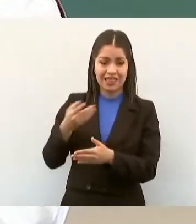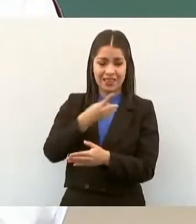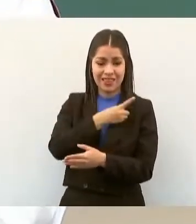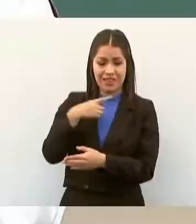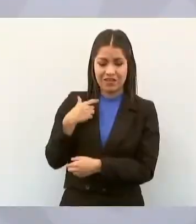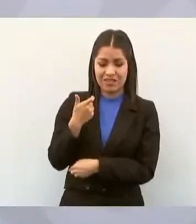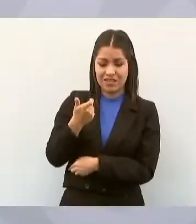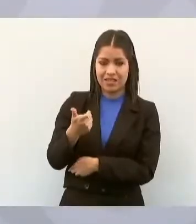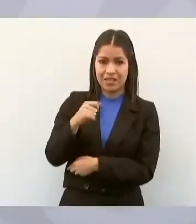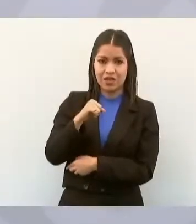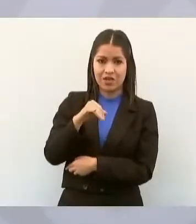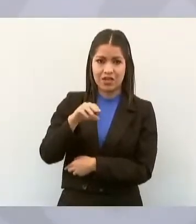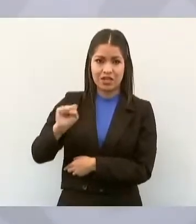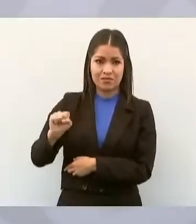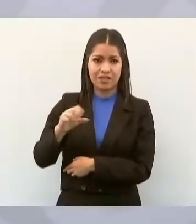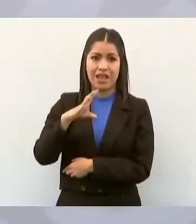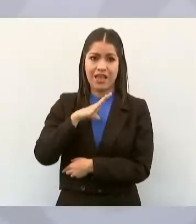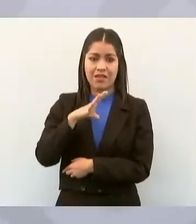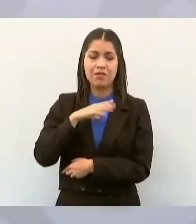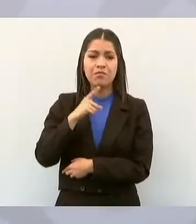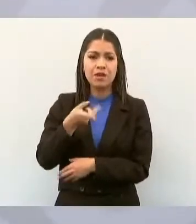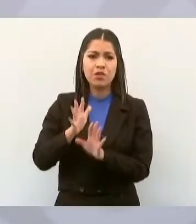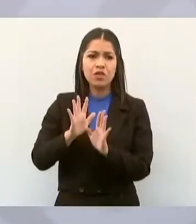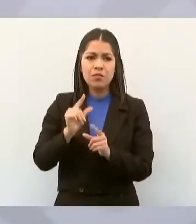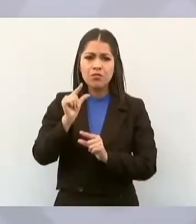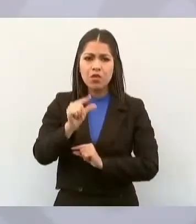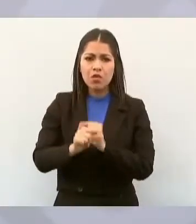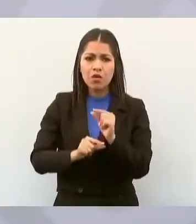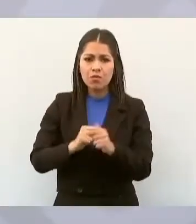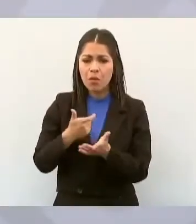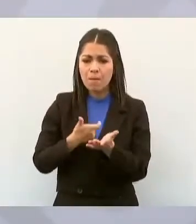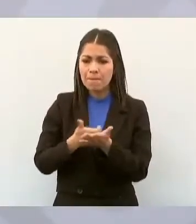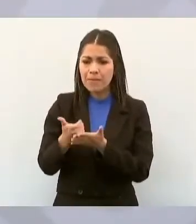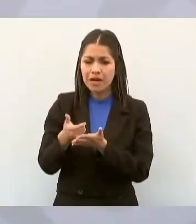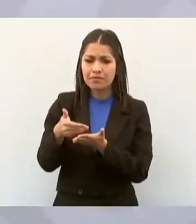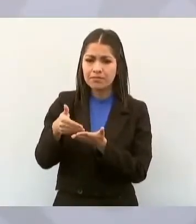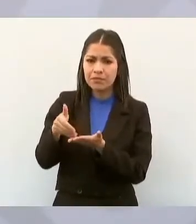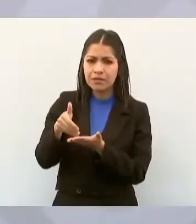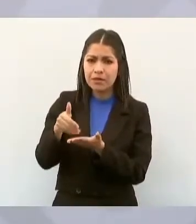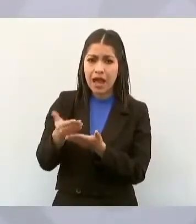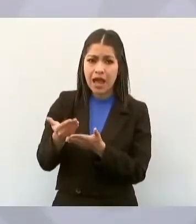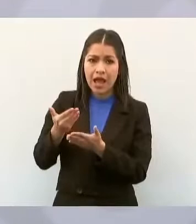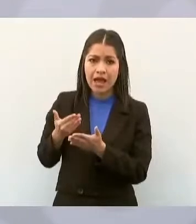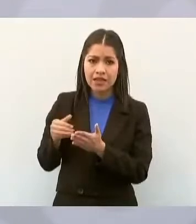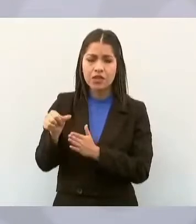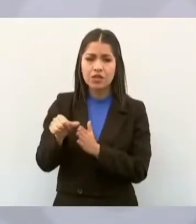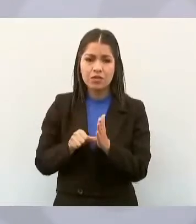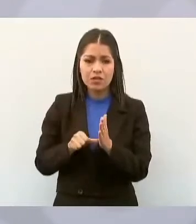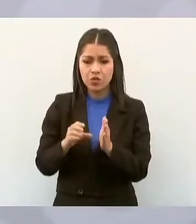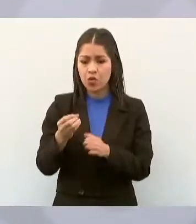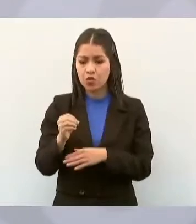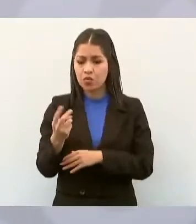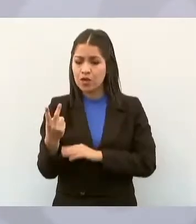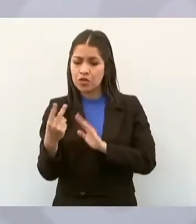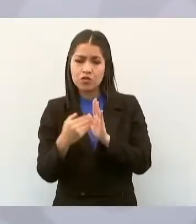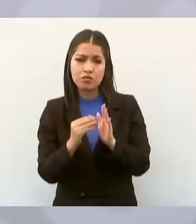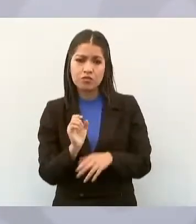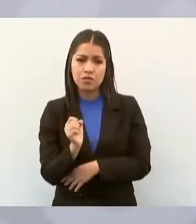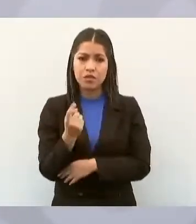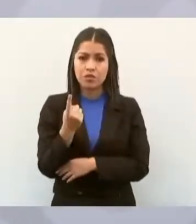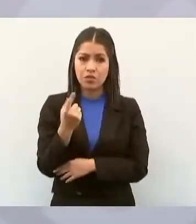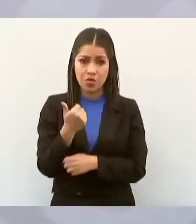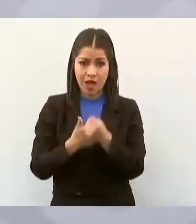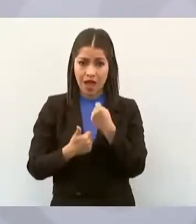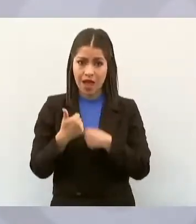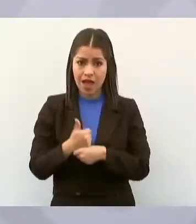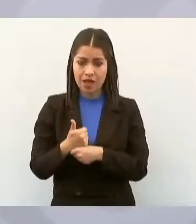Instituto Mexicano del Seguro Social. Cuando llegué al gobierno en octubre del 2021, le